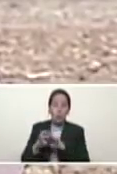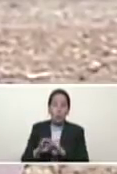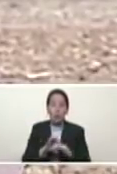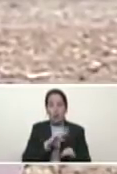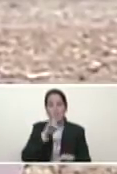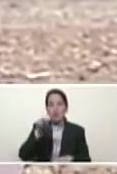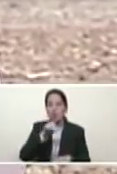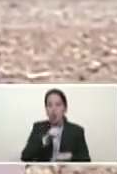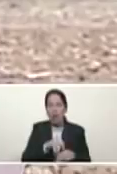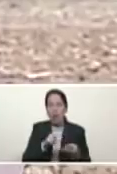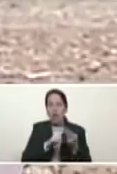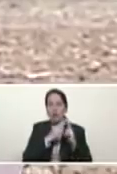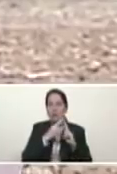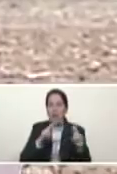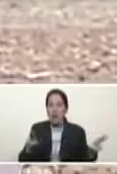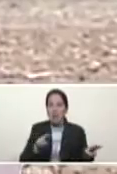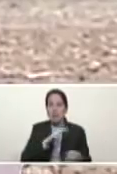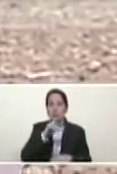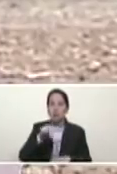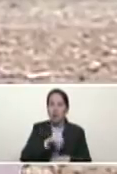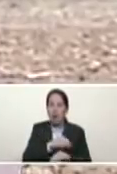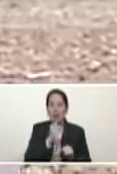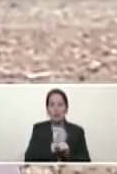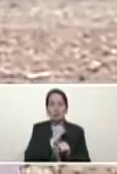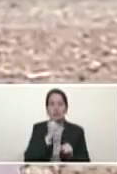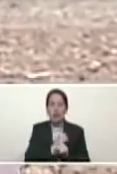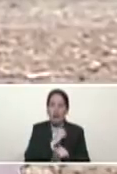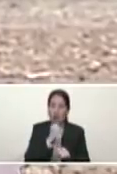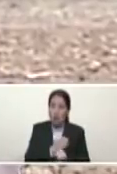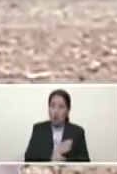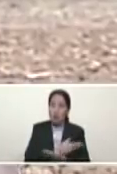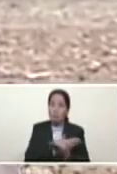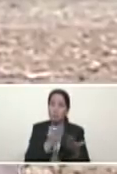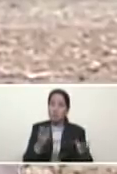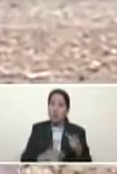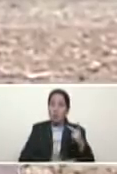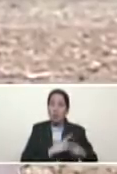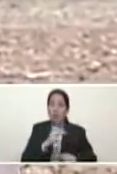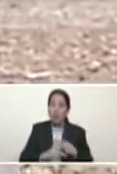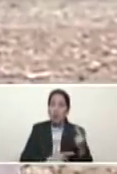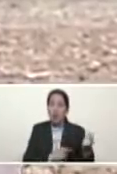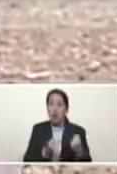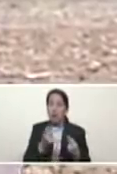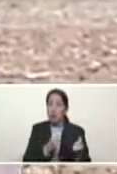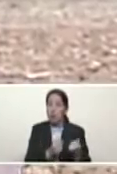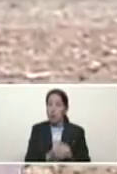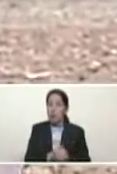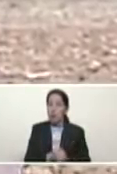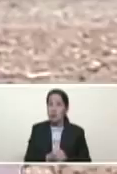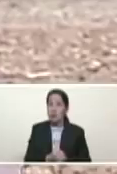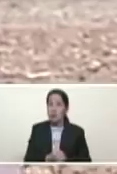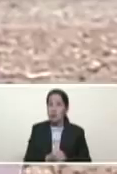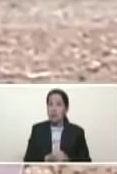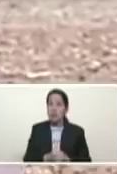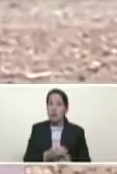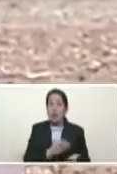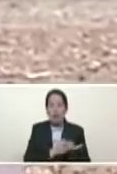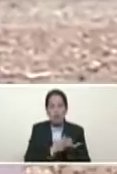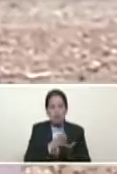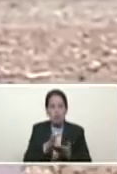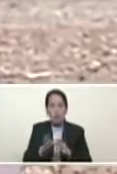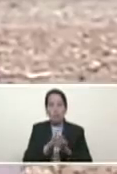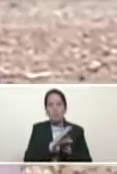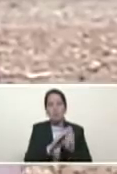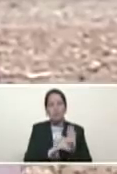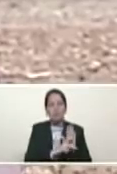la paz nacional, el trabajo, la prosperidad económica. El plan nuestro será el plan que va a